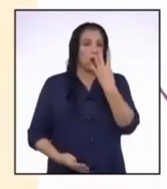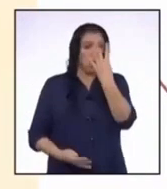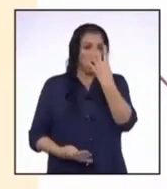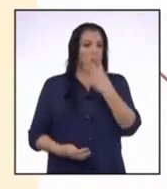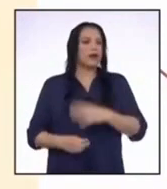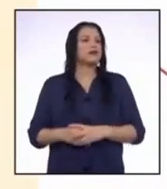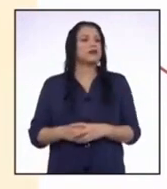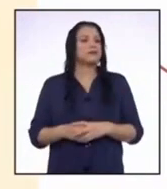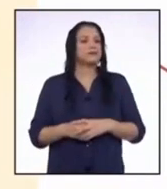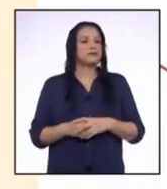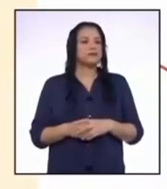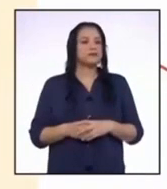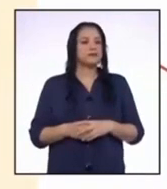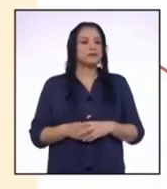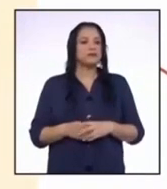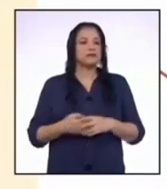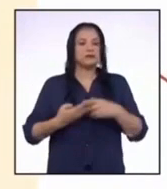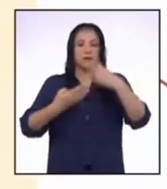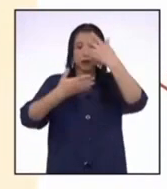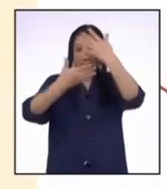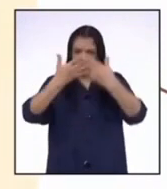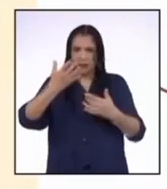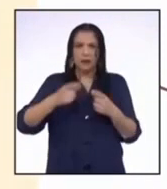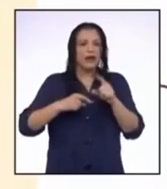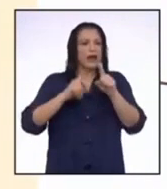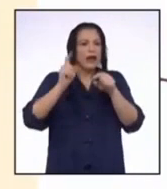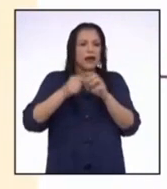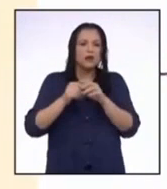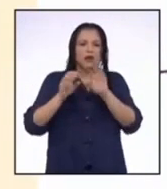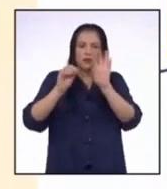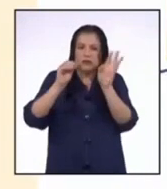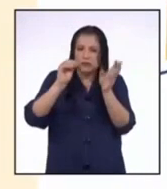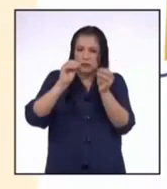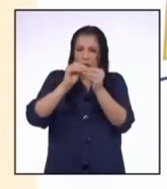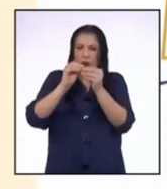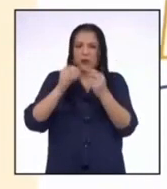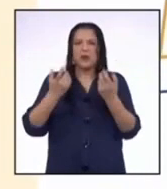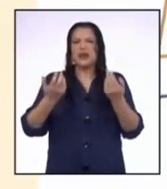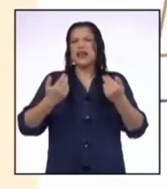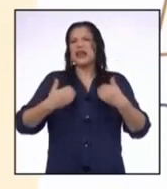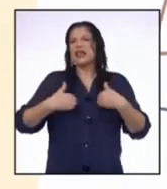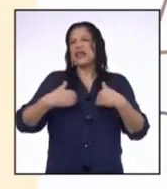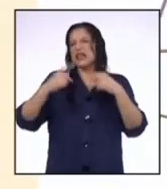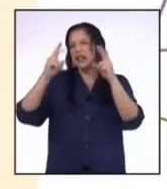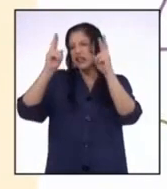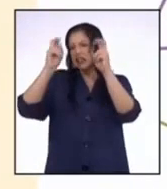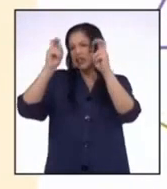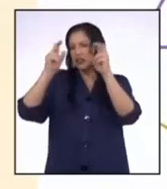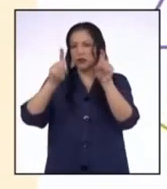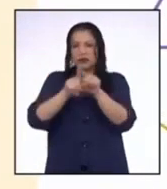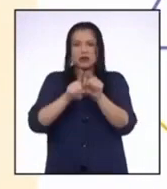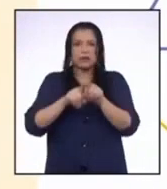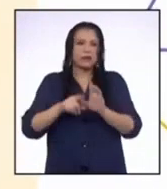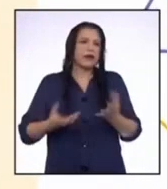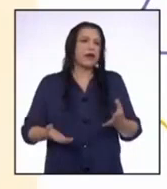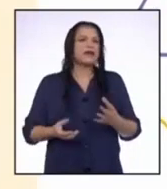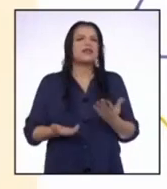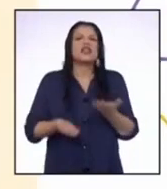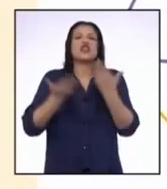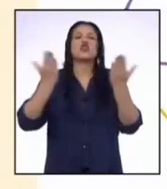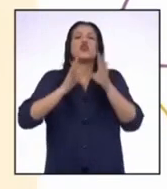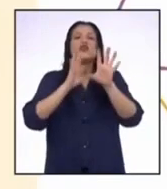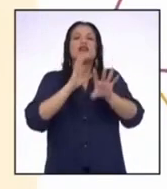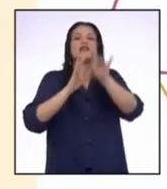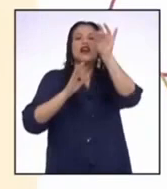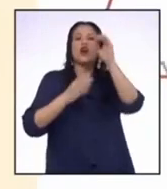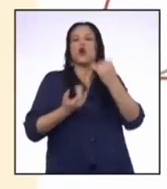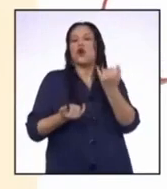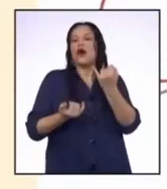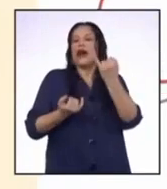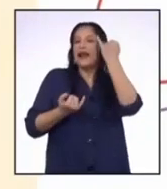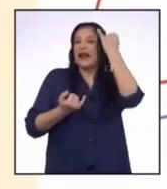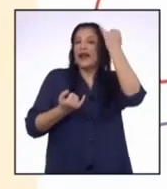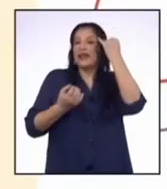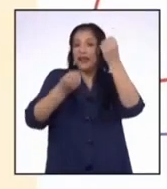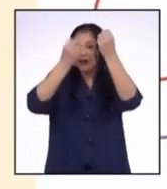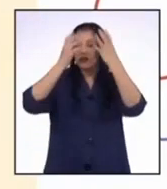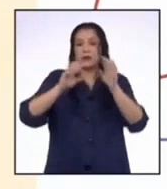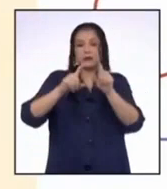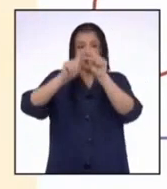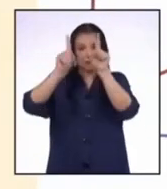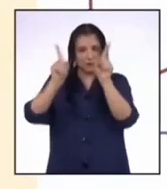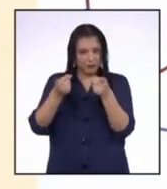Y en medio de estos hay citas intertextuales. Tiene un título y finalmente se encuentra la fuente de donde fue extraído el